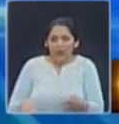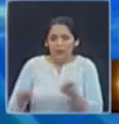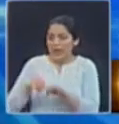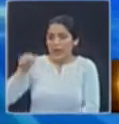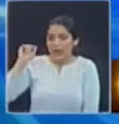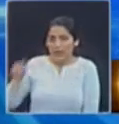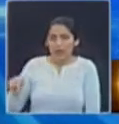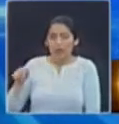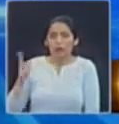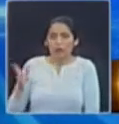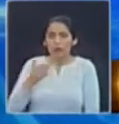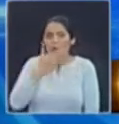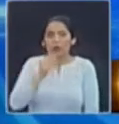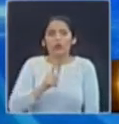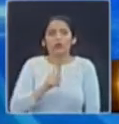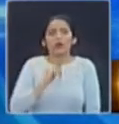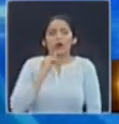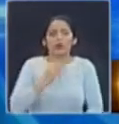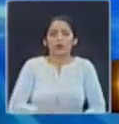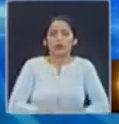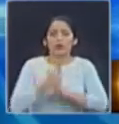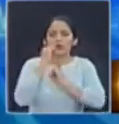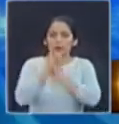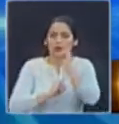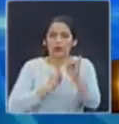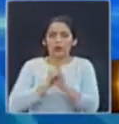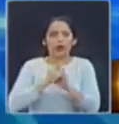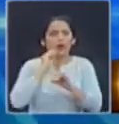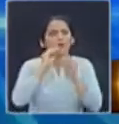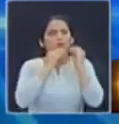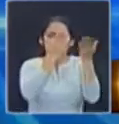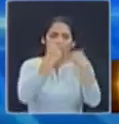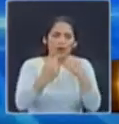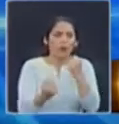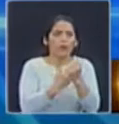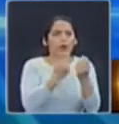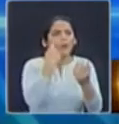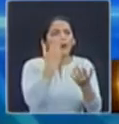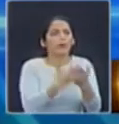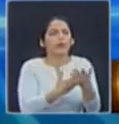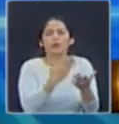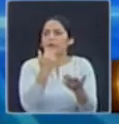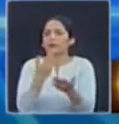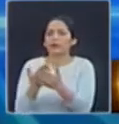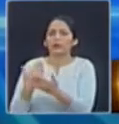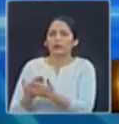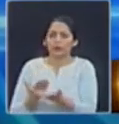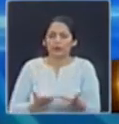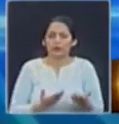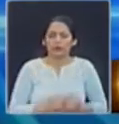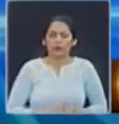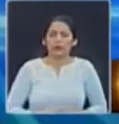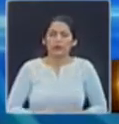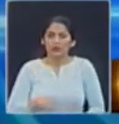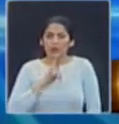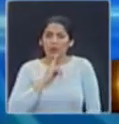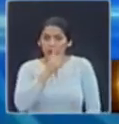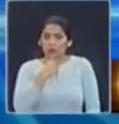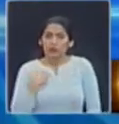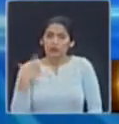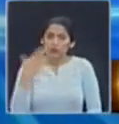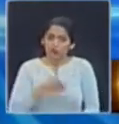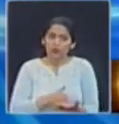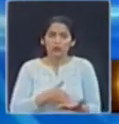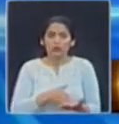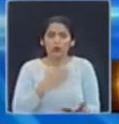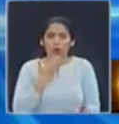internacional para obtener la documentación oficial. Nosotros tenemos toda la documentación, yo compré la documentación ya en los Estados Unidos, yo lo tengo en mi archivo, pero